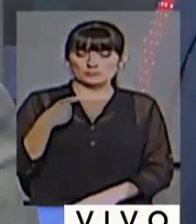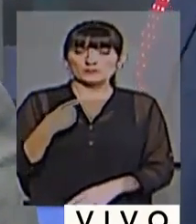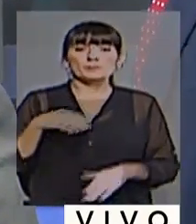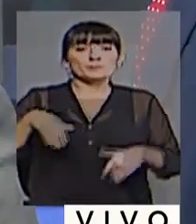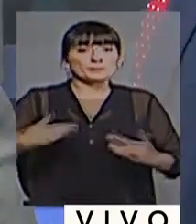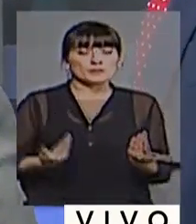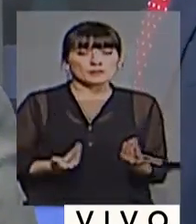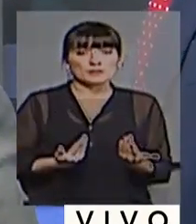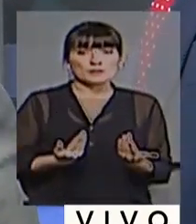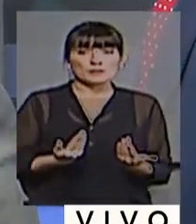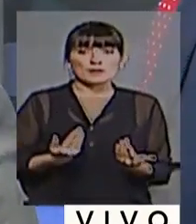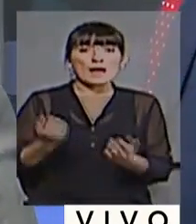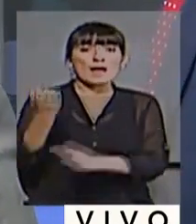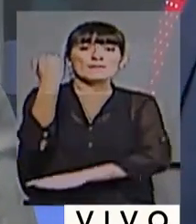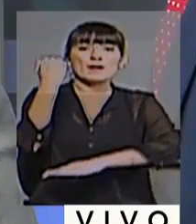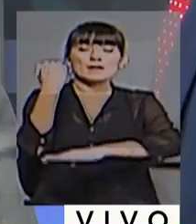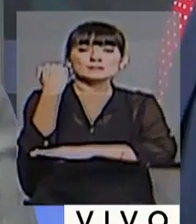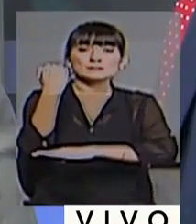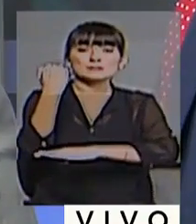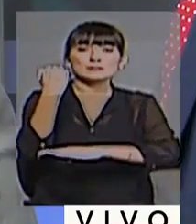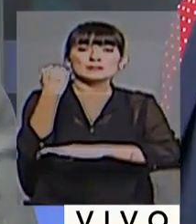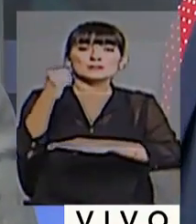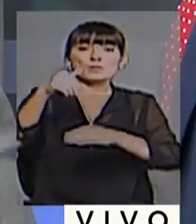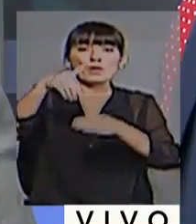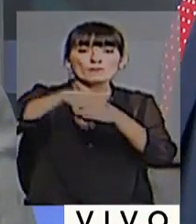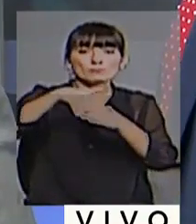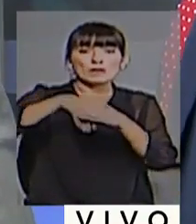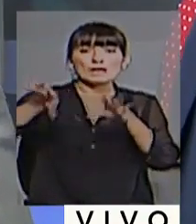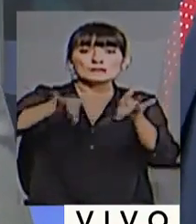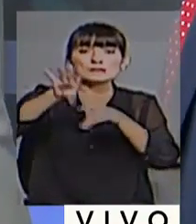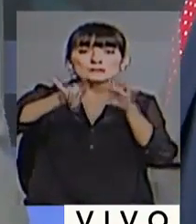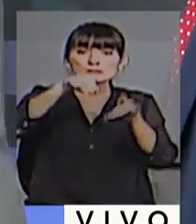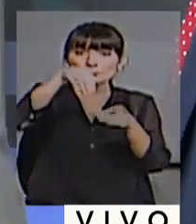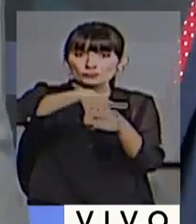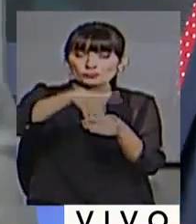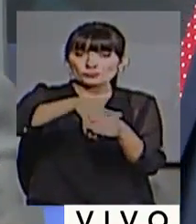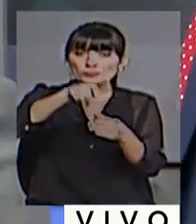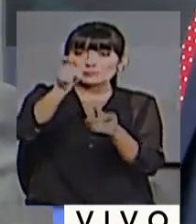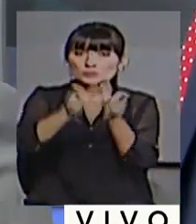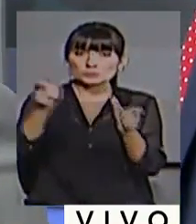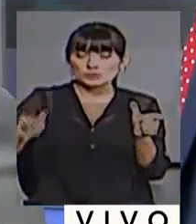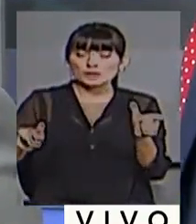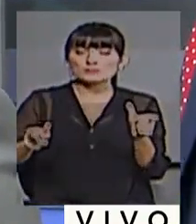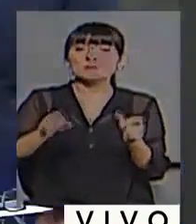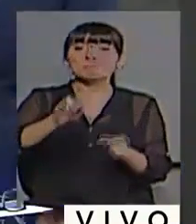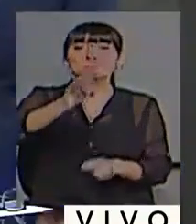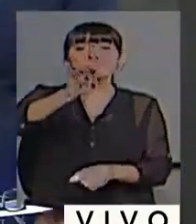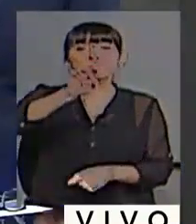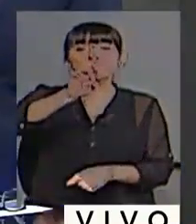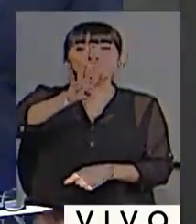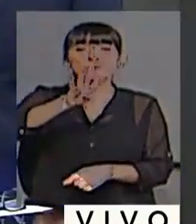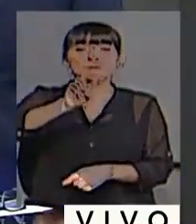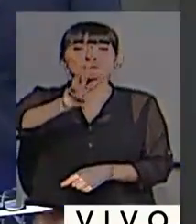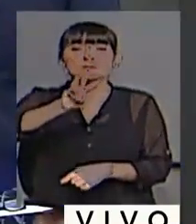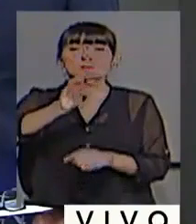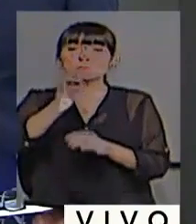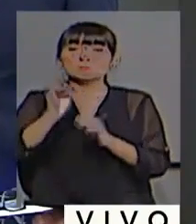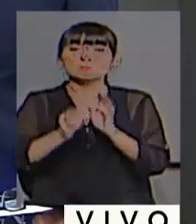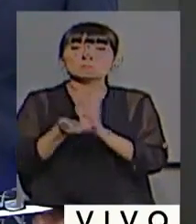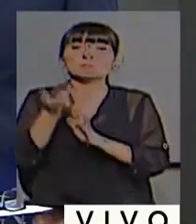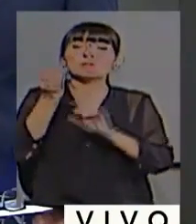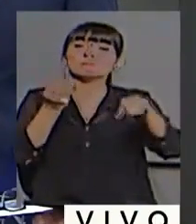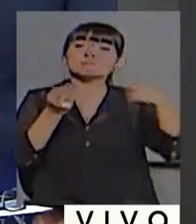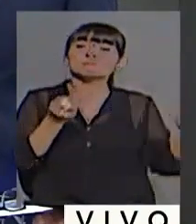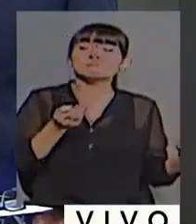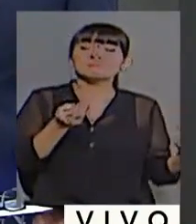electoral casi a un 48%, 49% versus Bachelet, que obtuvo 45% en la primera vuelta.